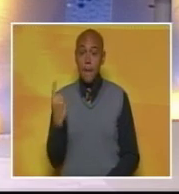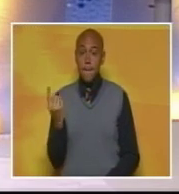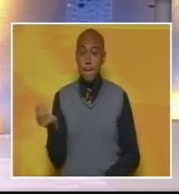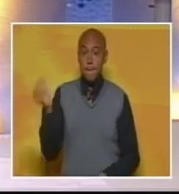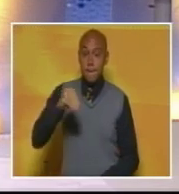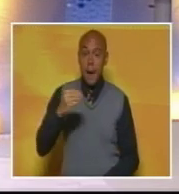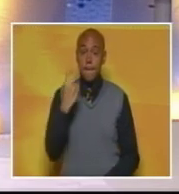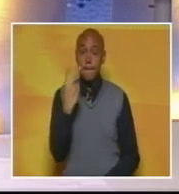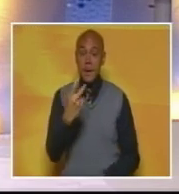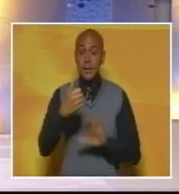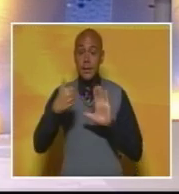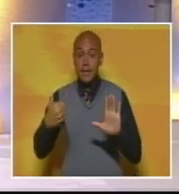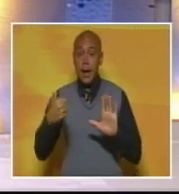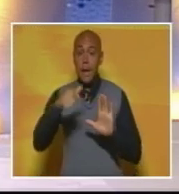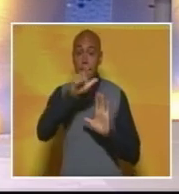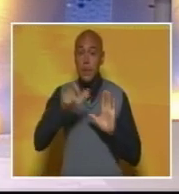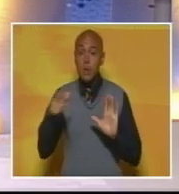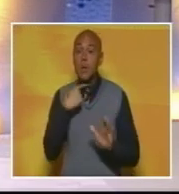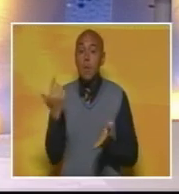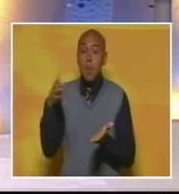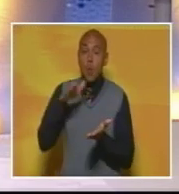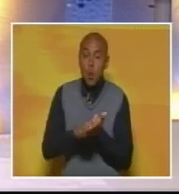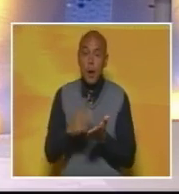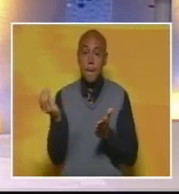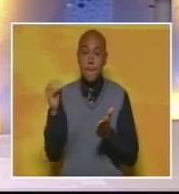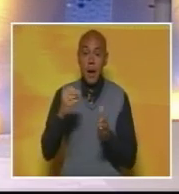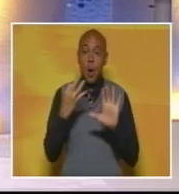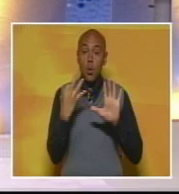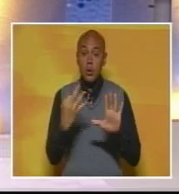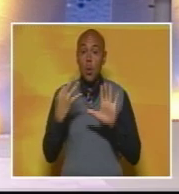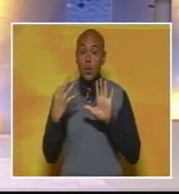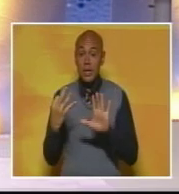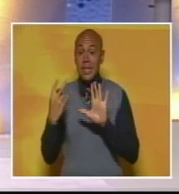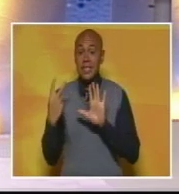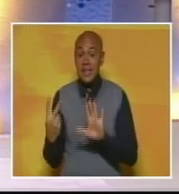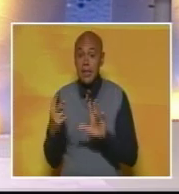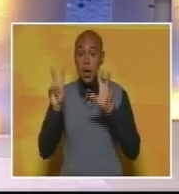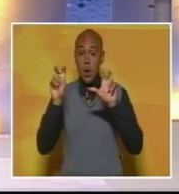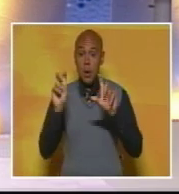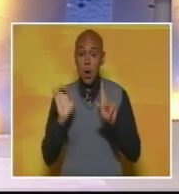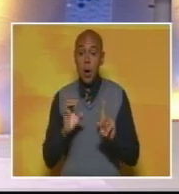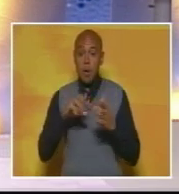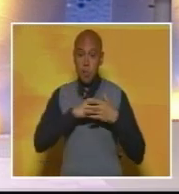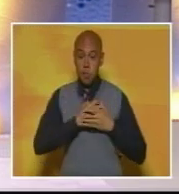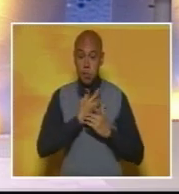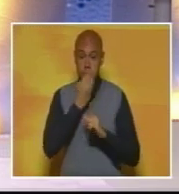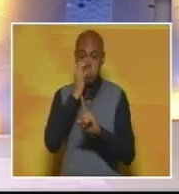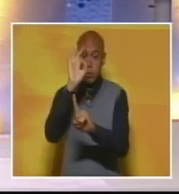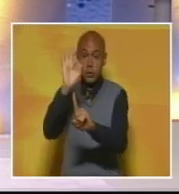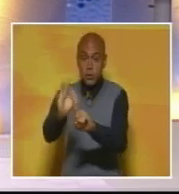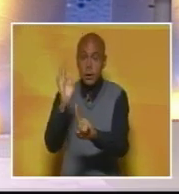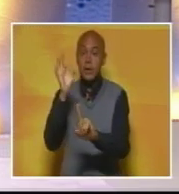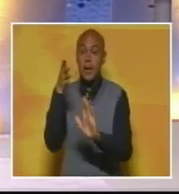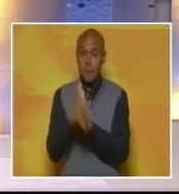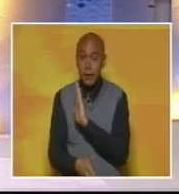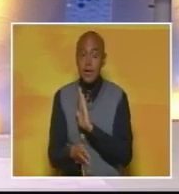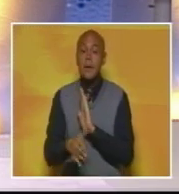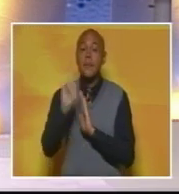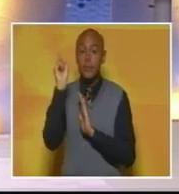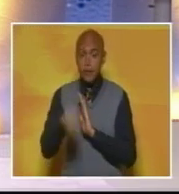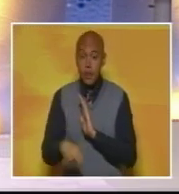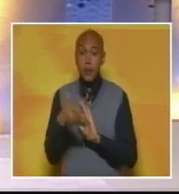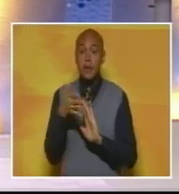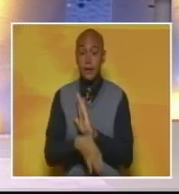a 26 la cifra de fallecidos y a 887 el número de contagiados por el brote del nuevo coronavirus. Mientras,